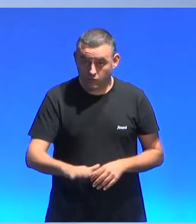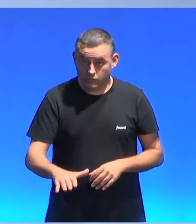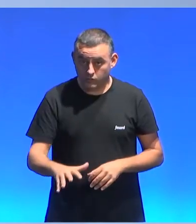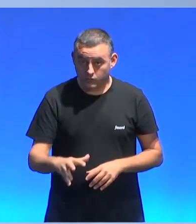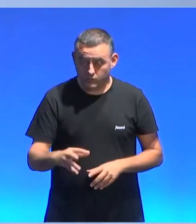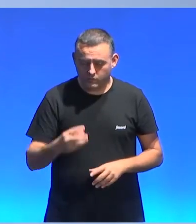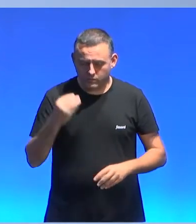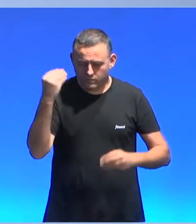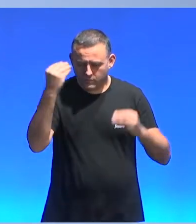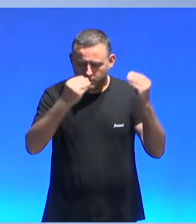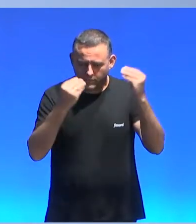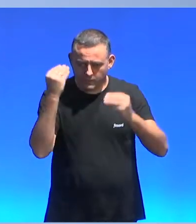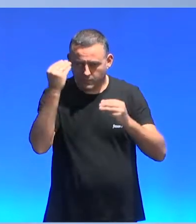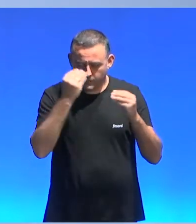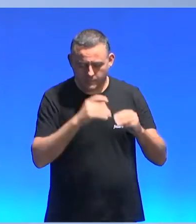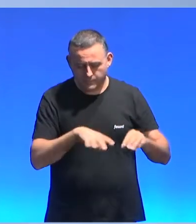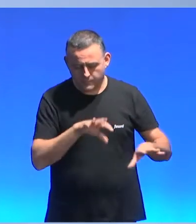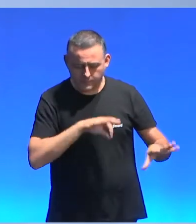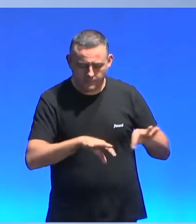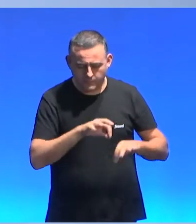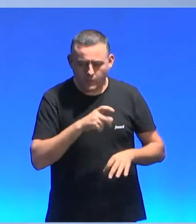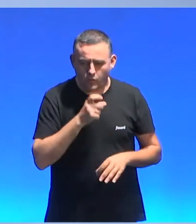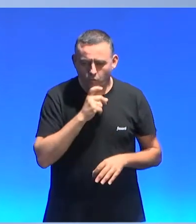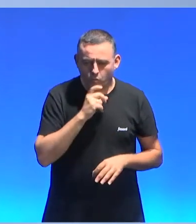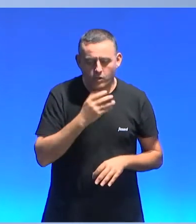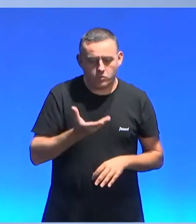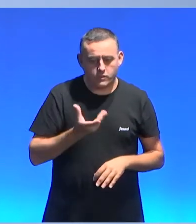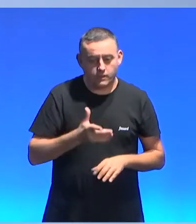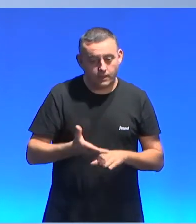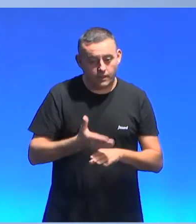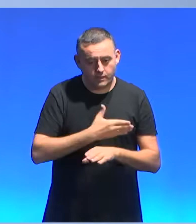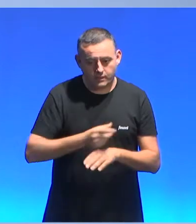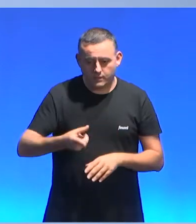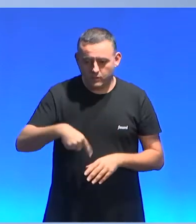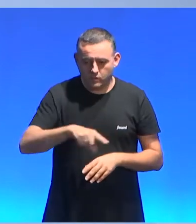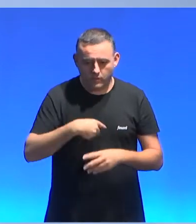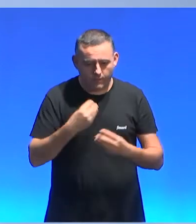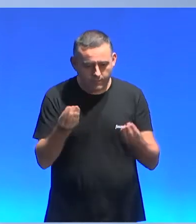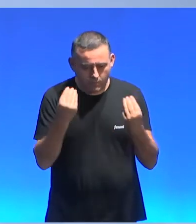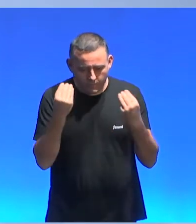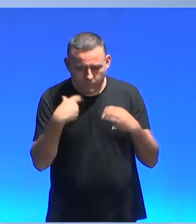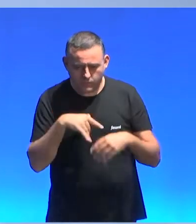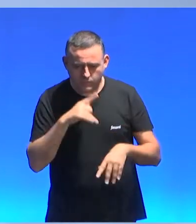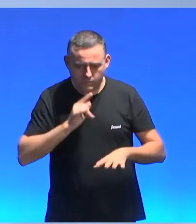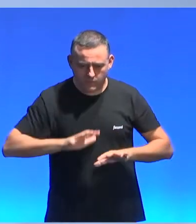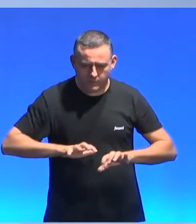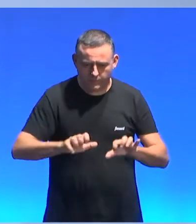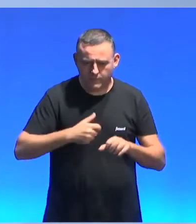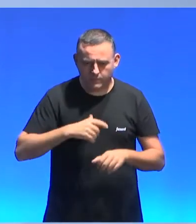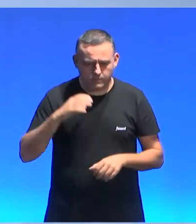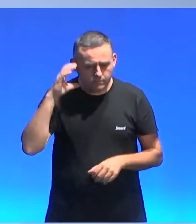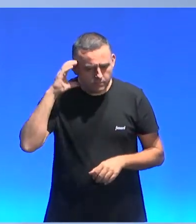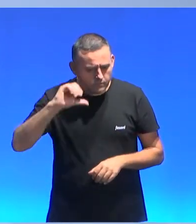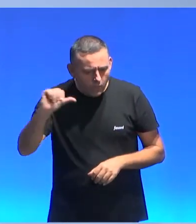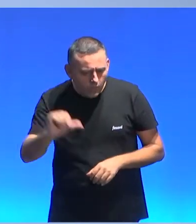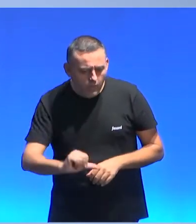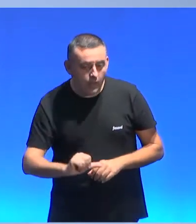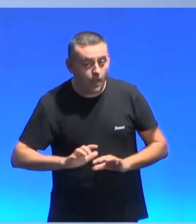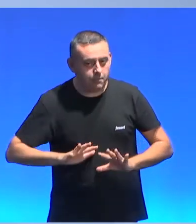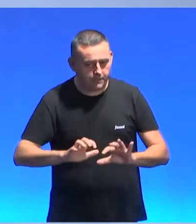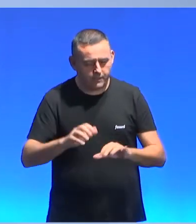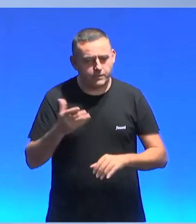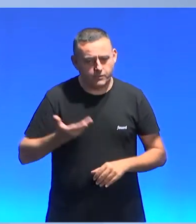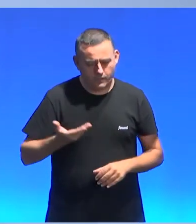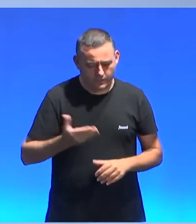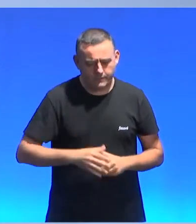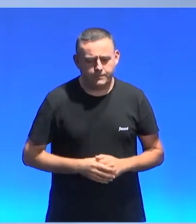Formándonos, formando una oreja capaz de escuchar. Es difícil explicarlo, pero nosotros dedicamos